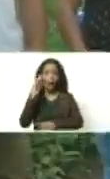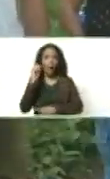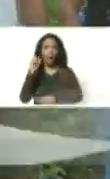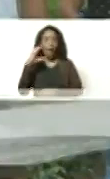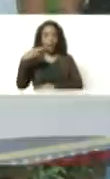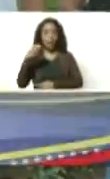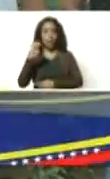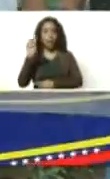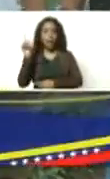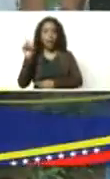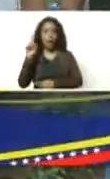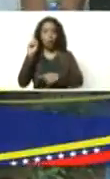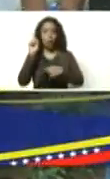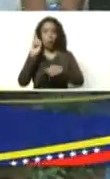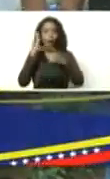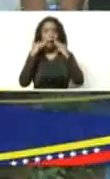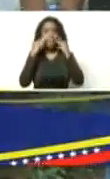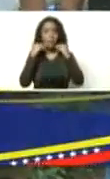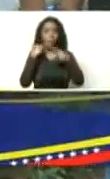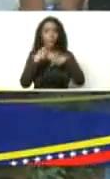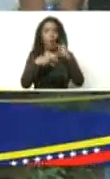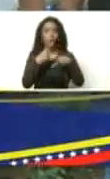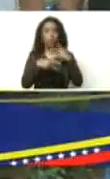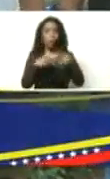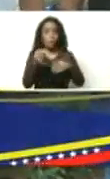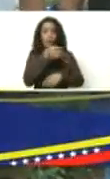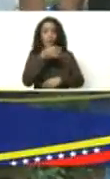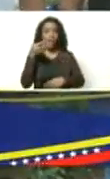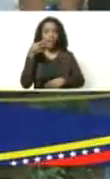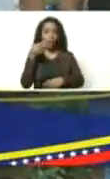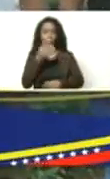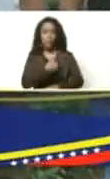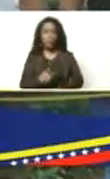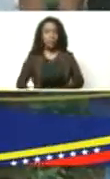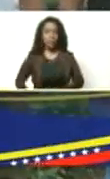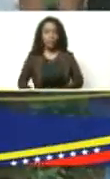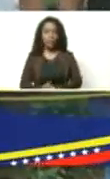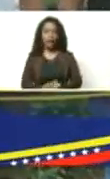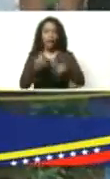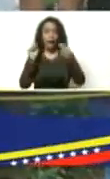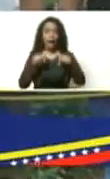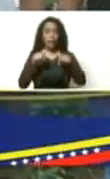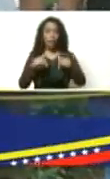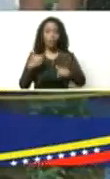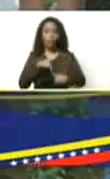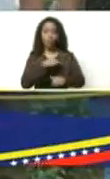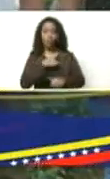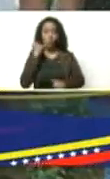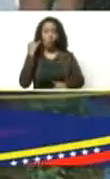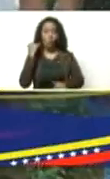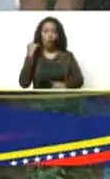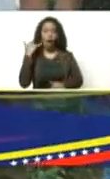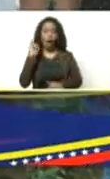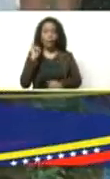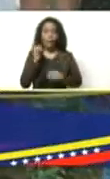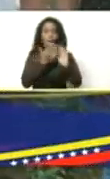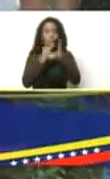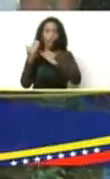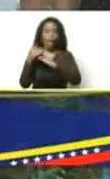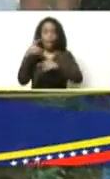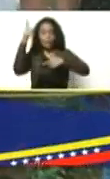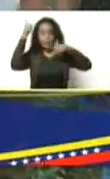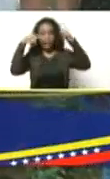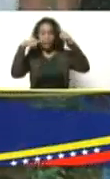Carache, con una experiencia productiva extraordinaria, presidente. Acá nos encontramos en la comuna Chávez